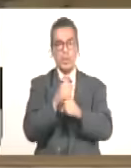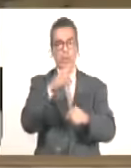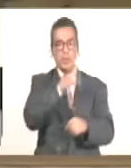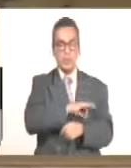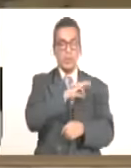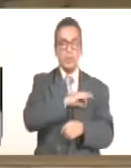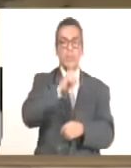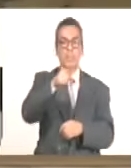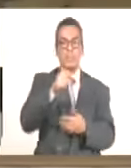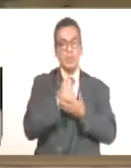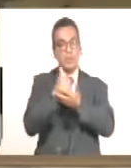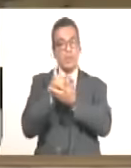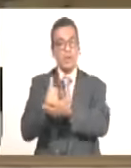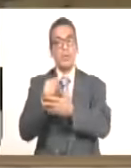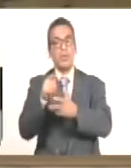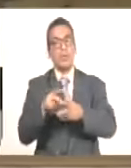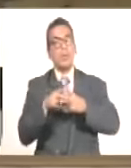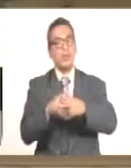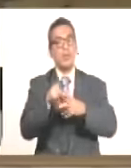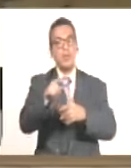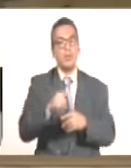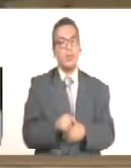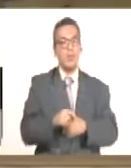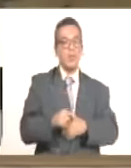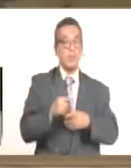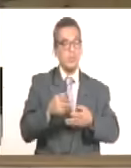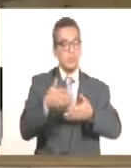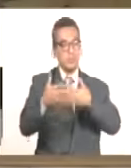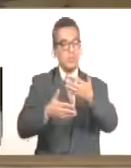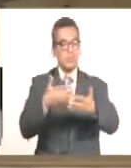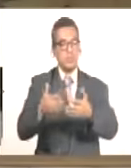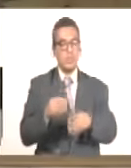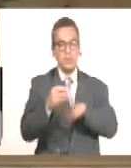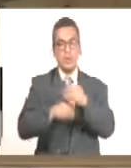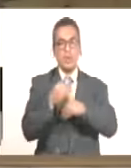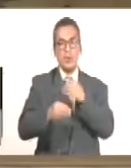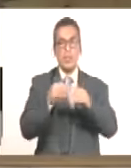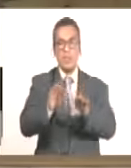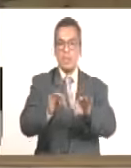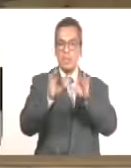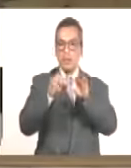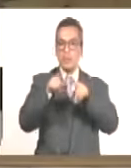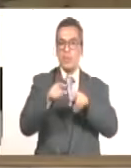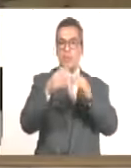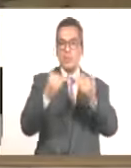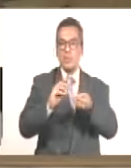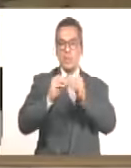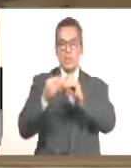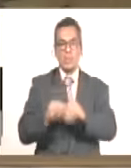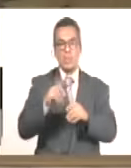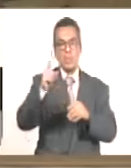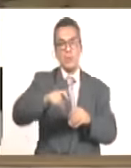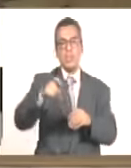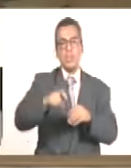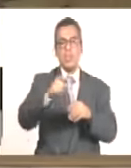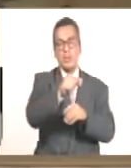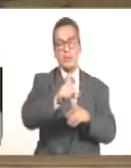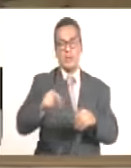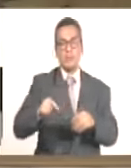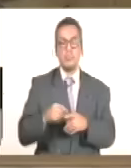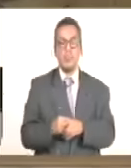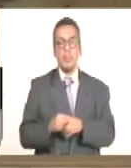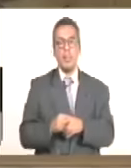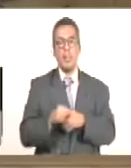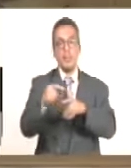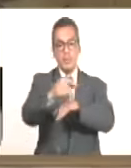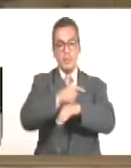social. Tales ayudas serán otorgadas de acuerdo a las recomendaciones hechas por especialistas y adaptadas a las necesidades de la persona.